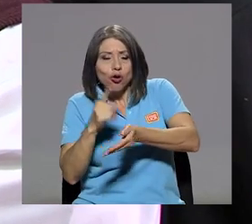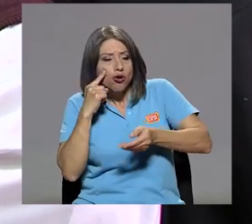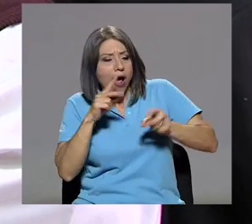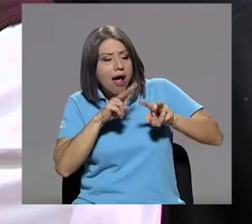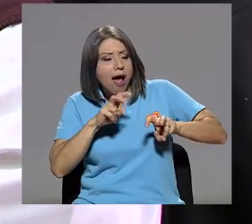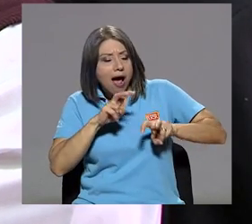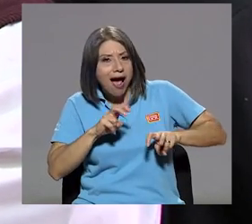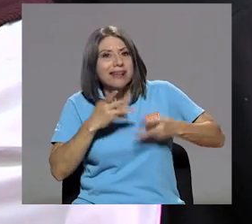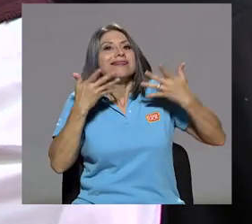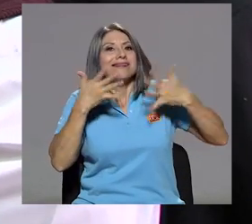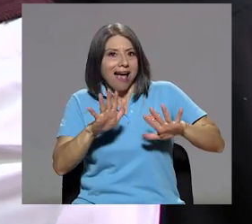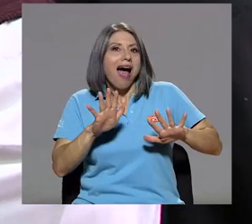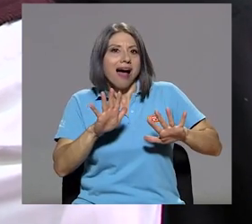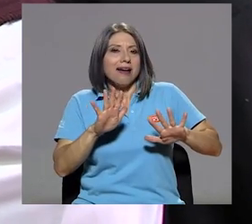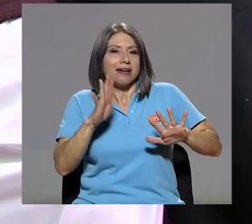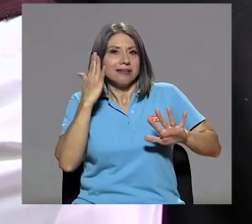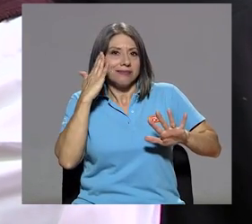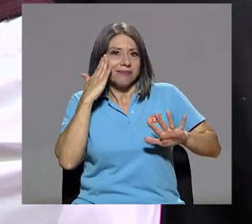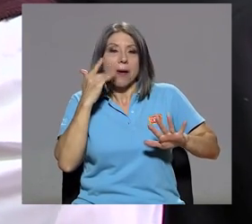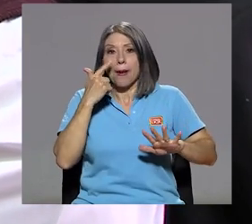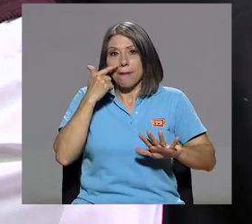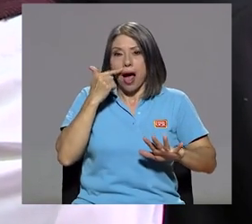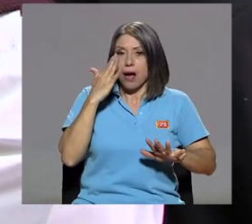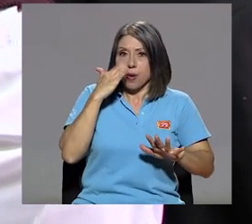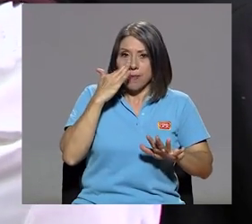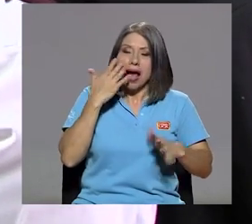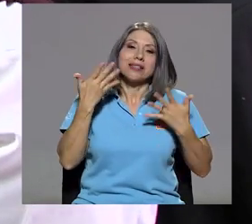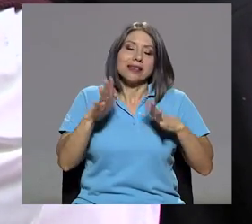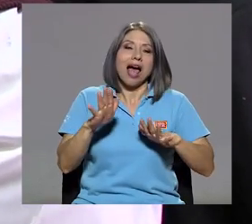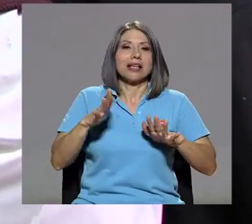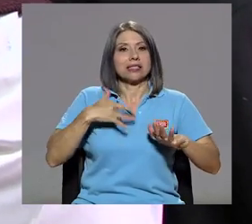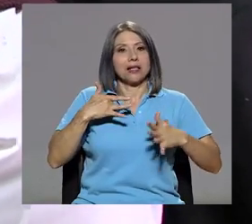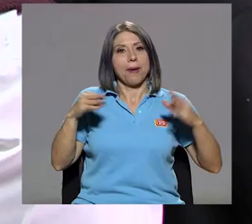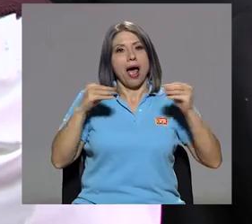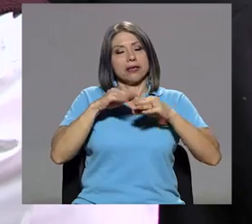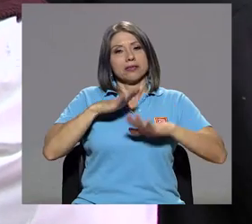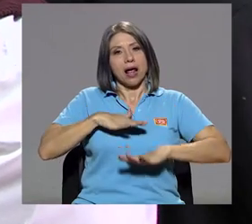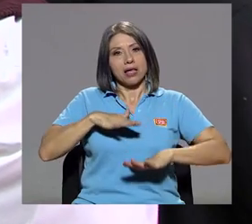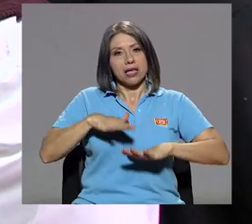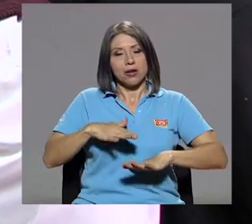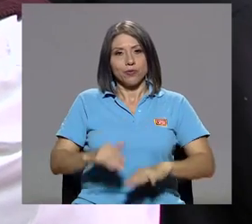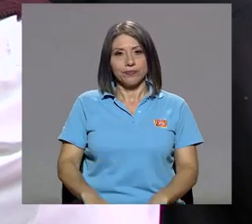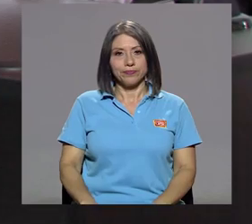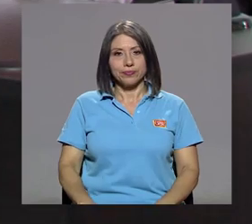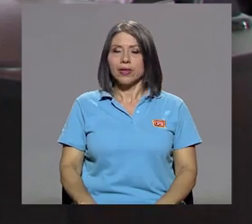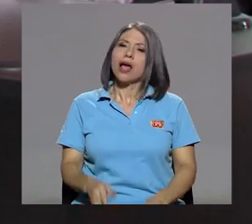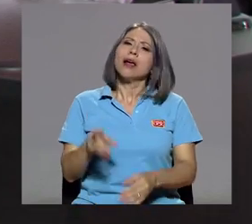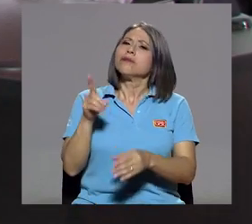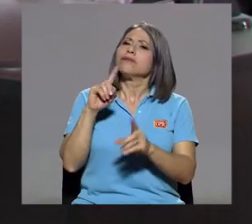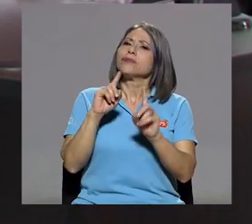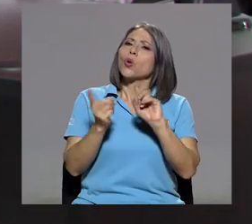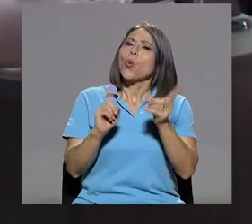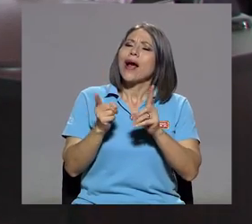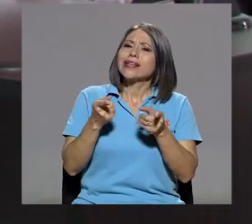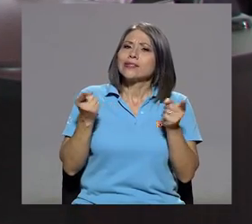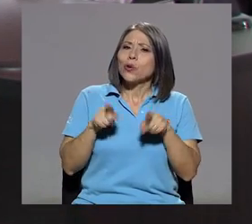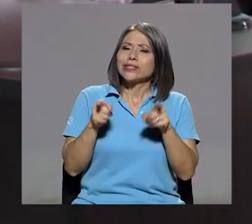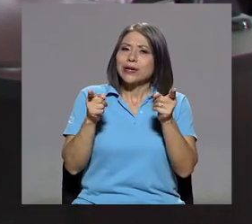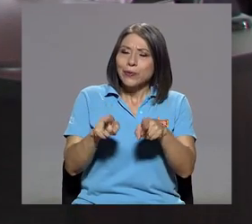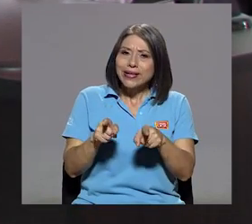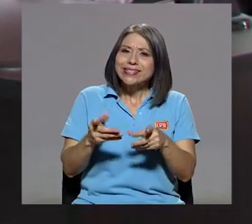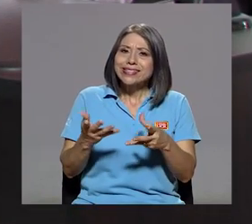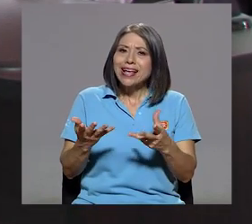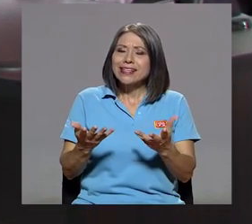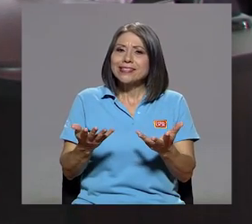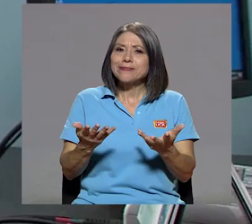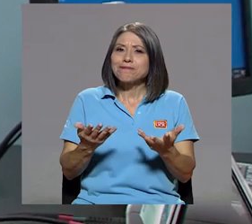cosas y entonces ya uno, pues, como papá o como mamá, pues está más tranquilo al respecto. Uh-huh. Doctor, ¿cuáles son las